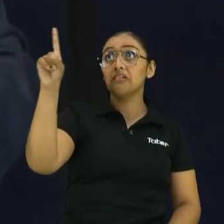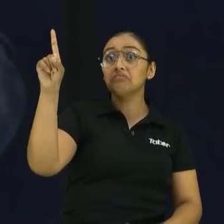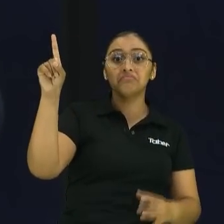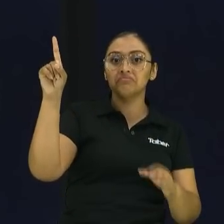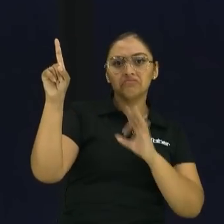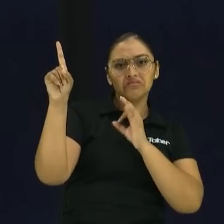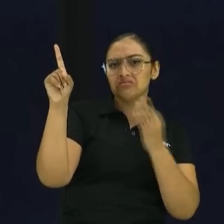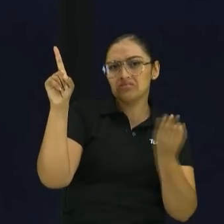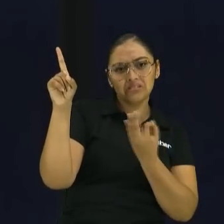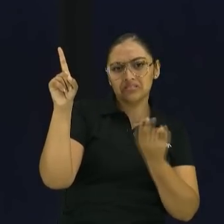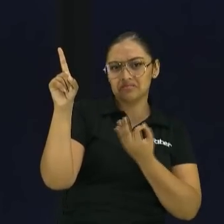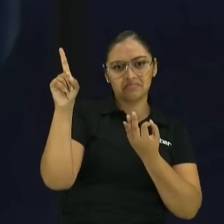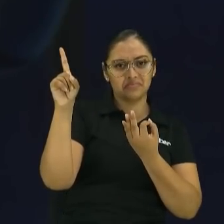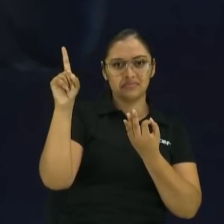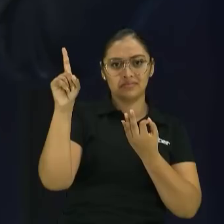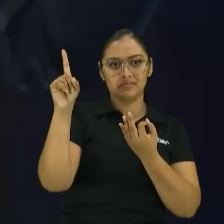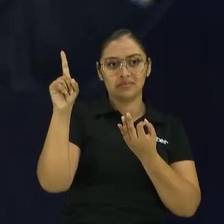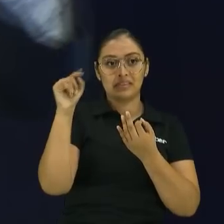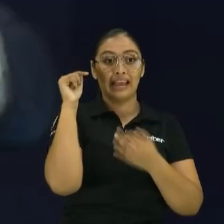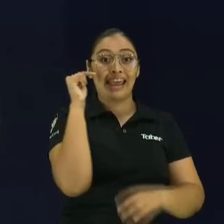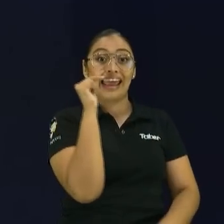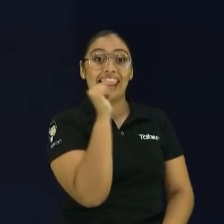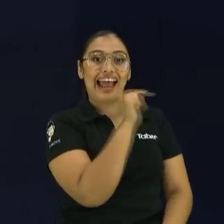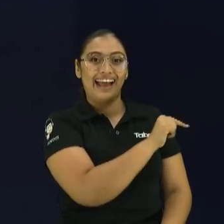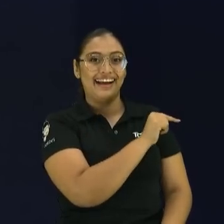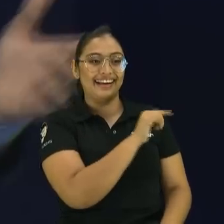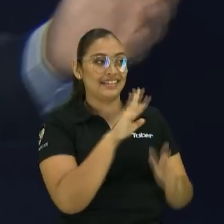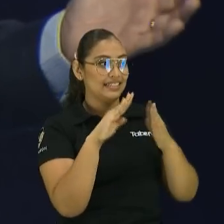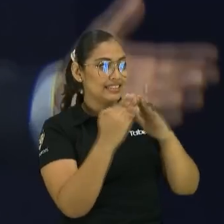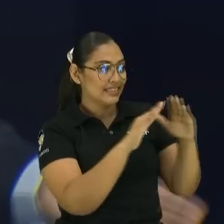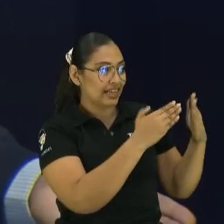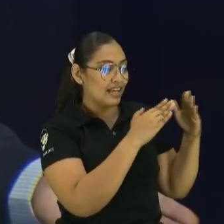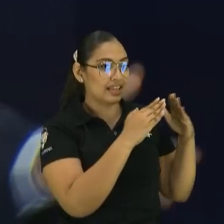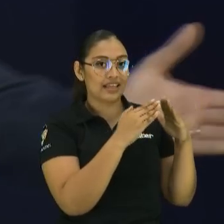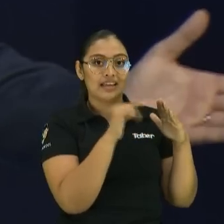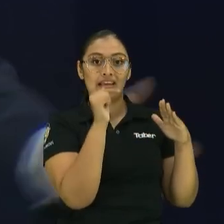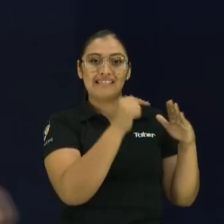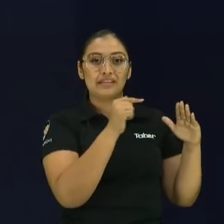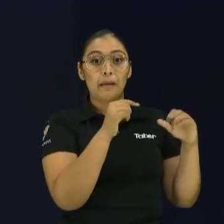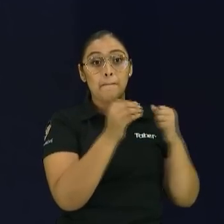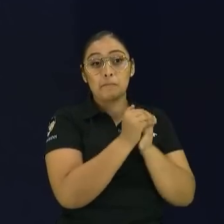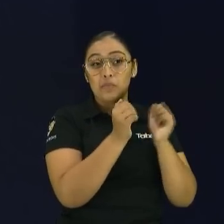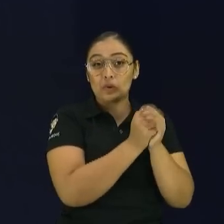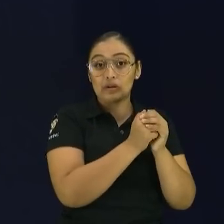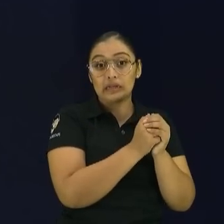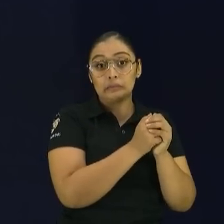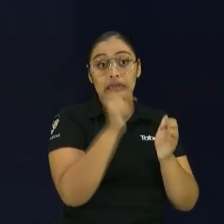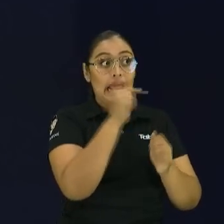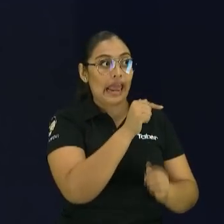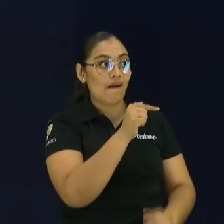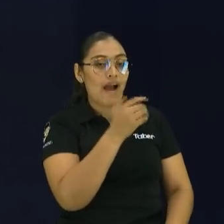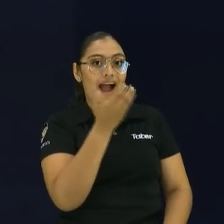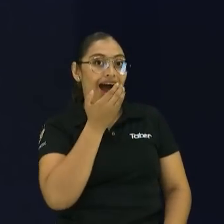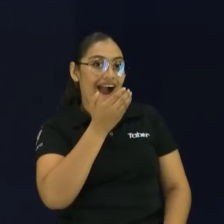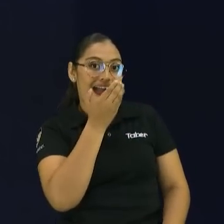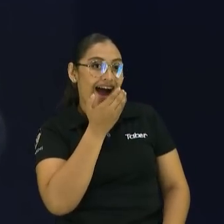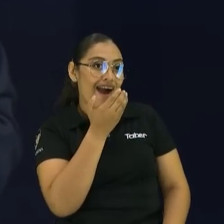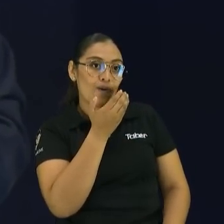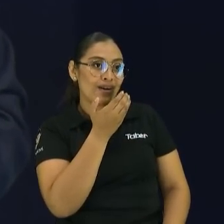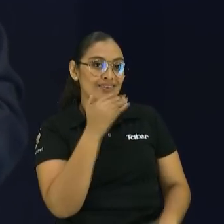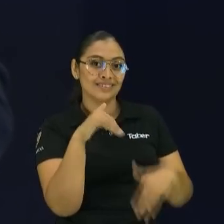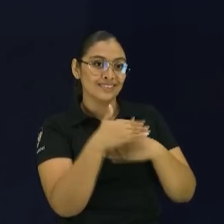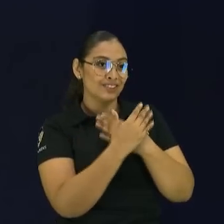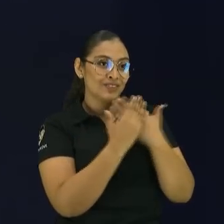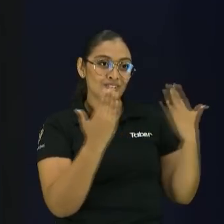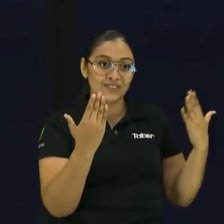les he contado con anterioridad que tenían un pequeño problema y era que la odisea no contaba con agua potable el agua